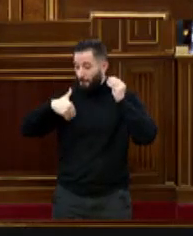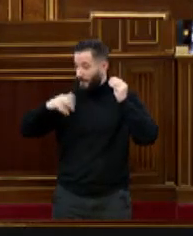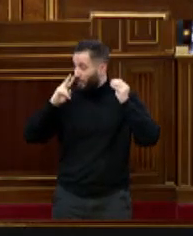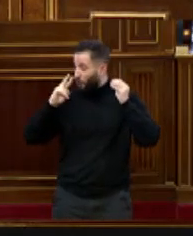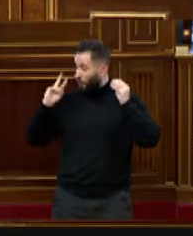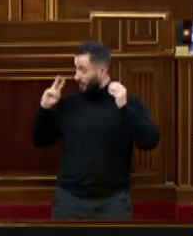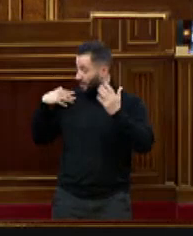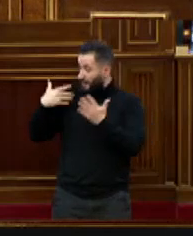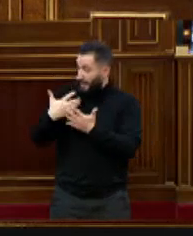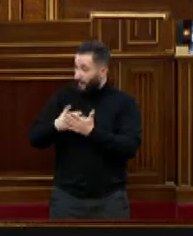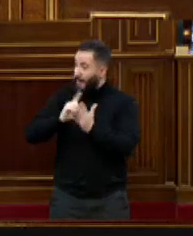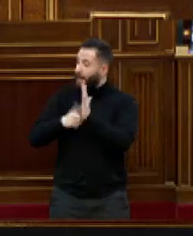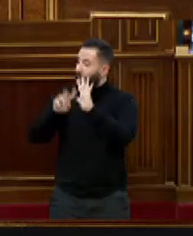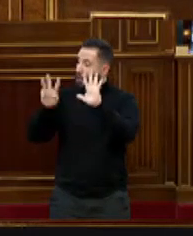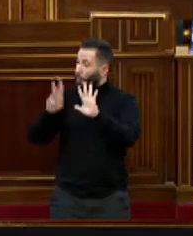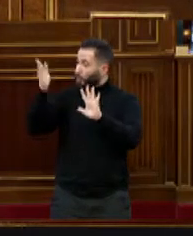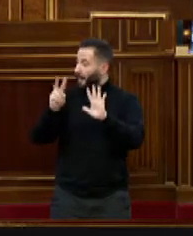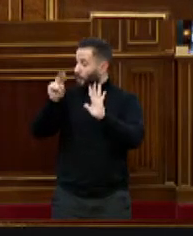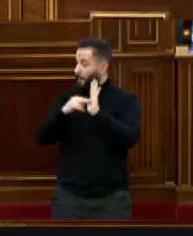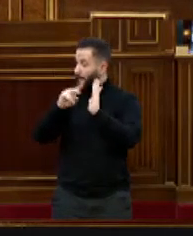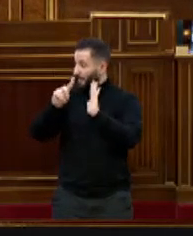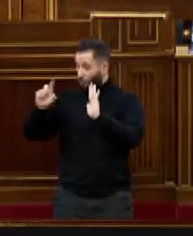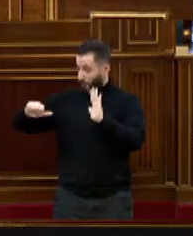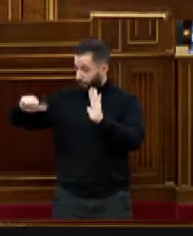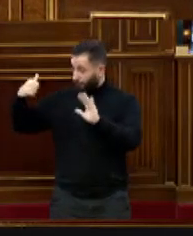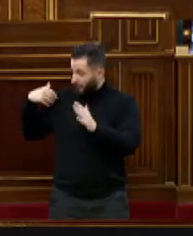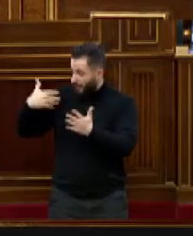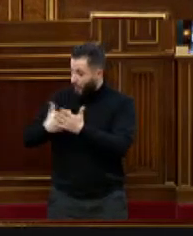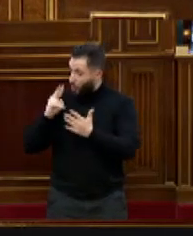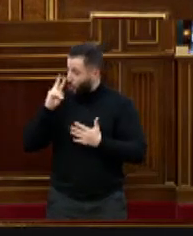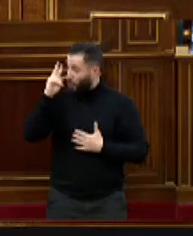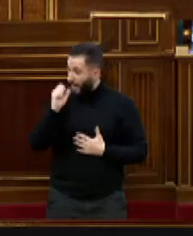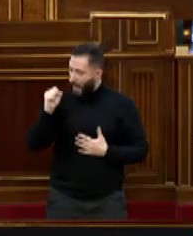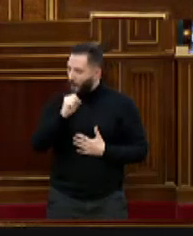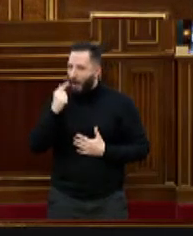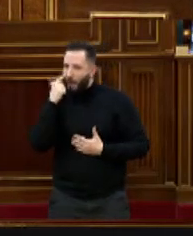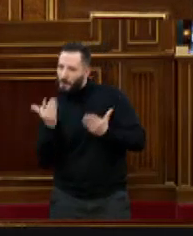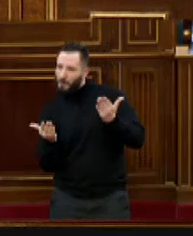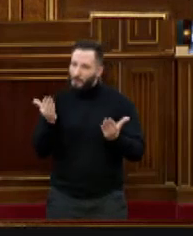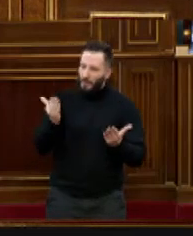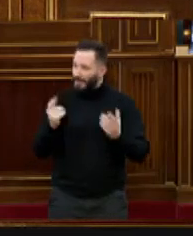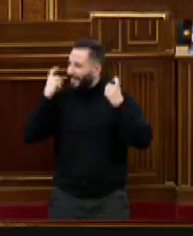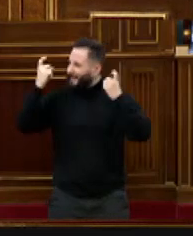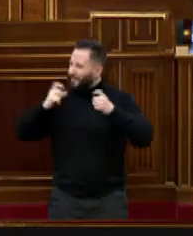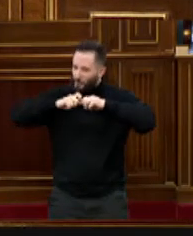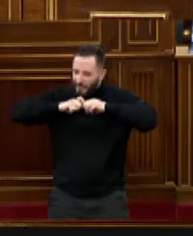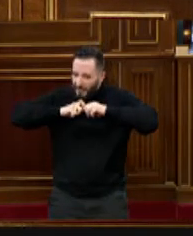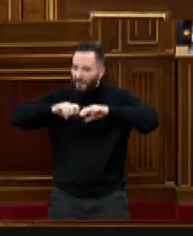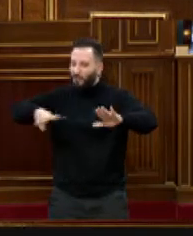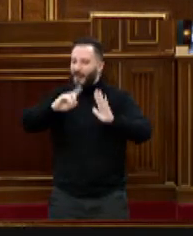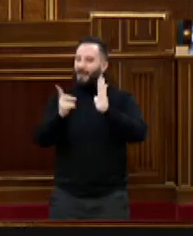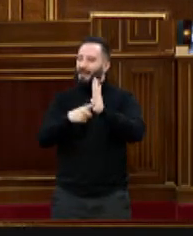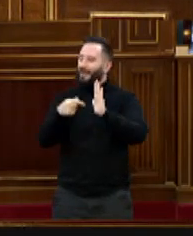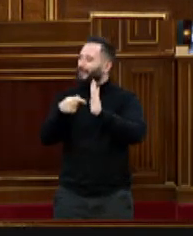desde la aprobación de la ley 8 2021 se trata de hacer una reflexión y tratan de difundir lo que la ley